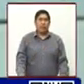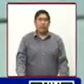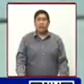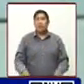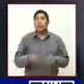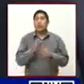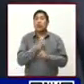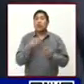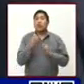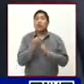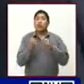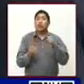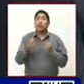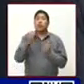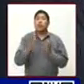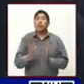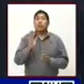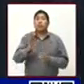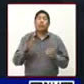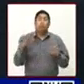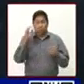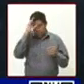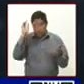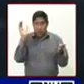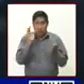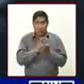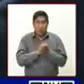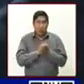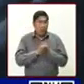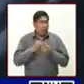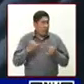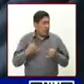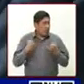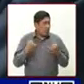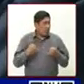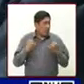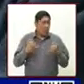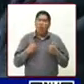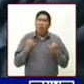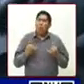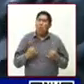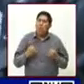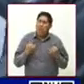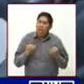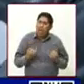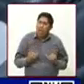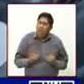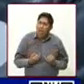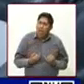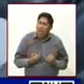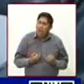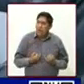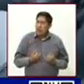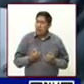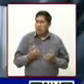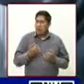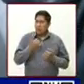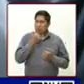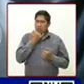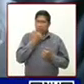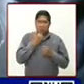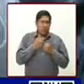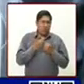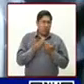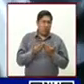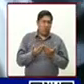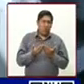¿Cuál es la situación del conductor que atropelló a su esposa? El joven, eso es joven nomás, él es de un hecho de tránsito